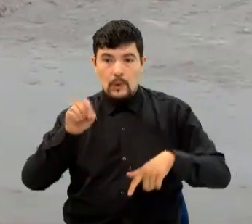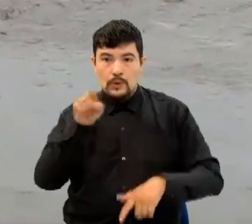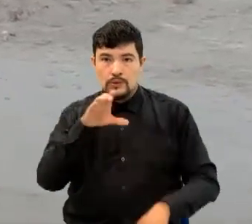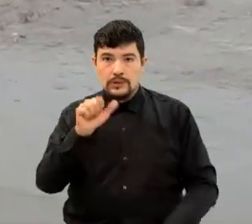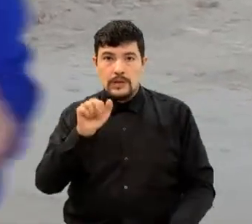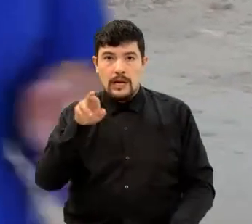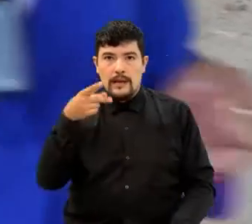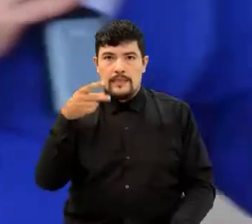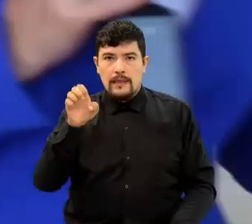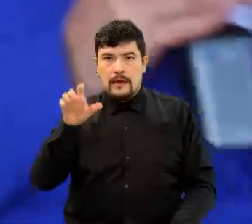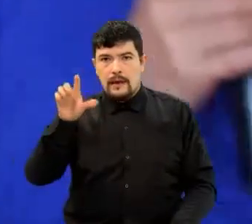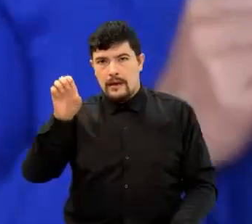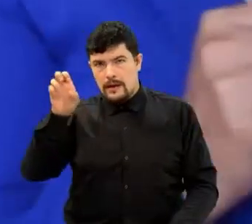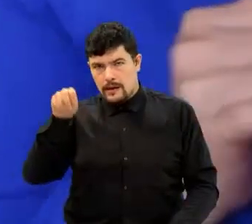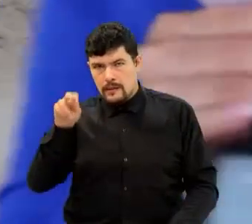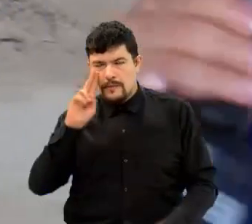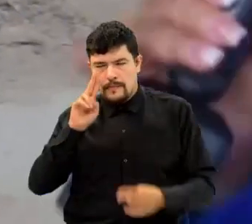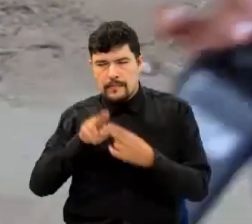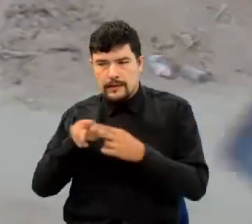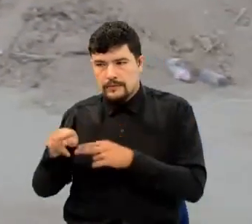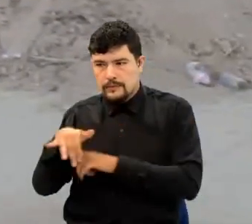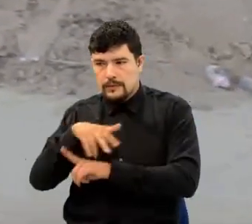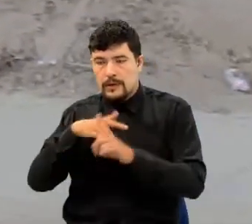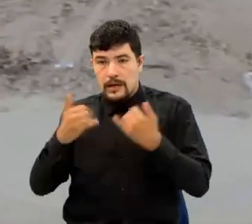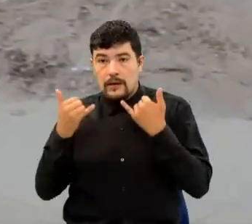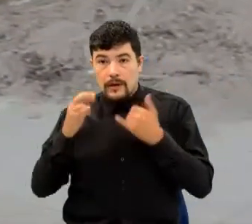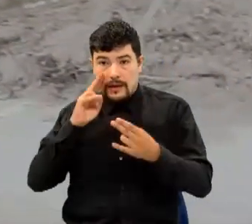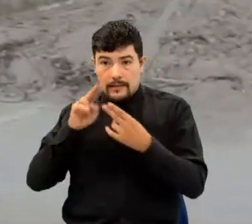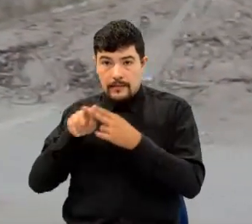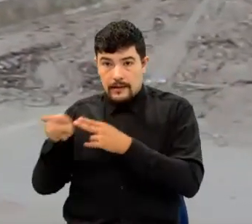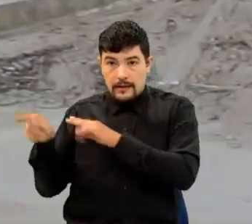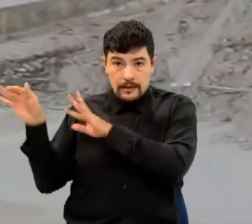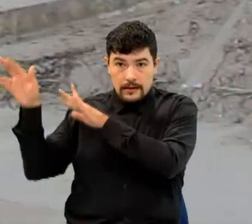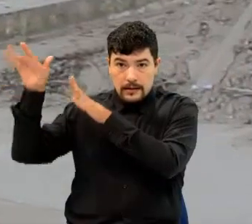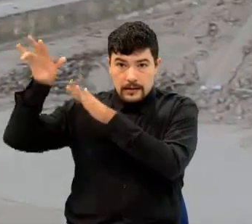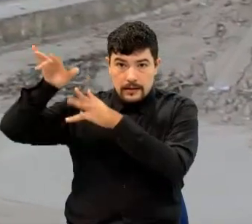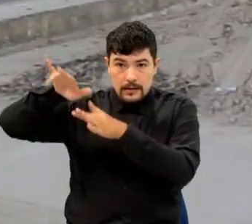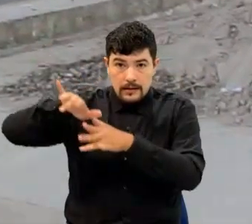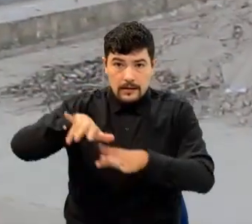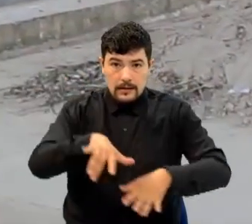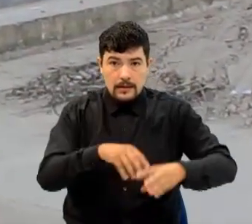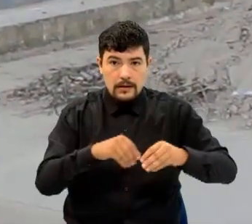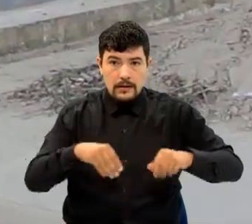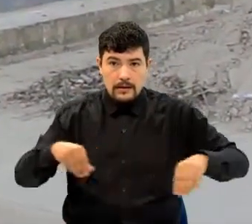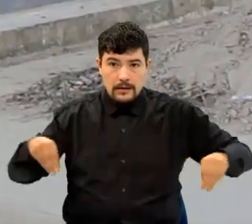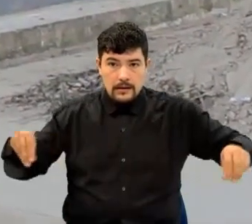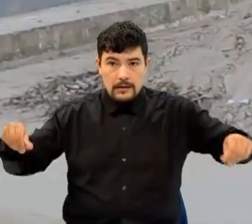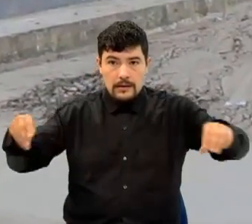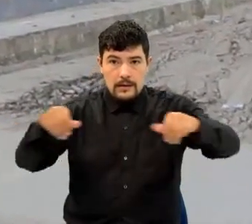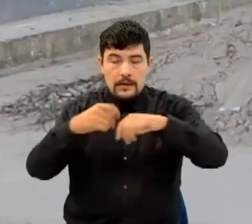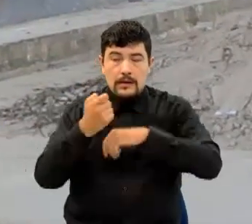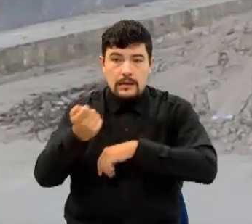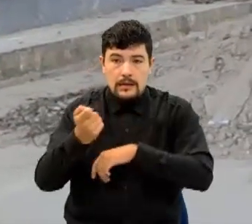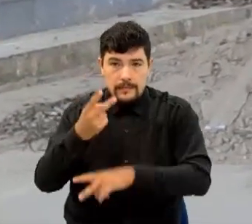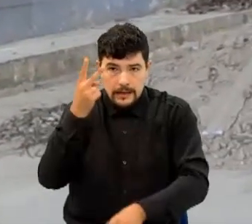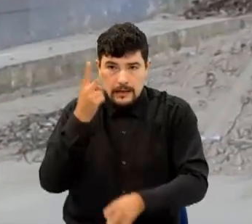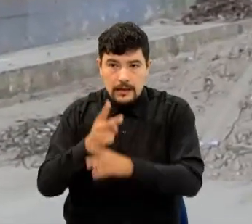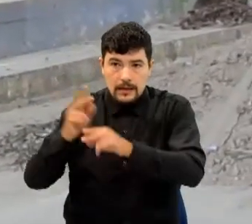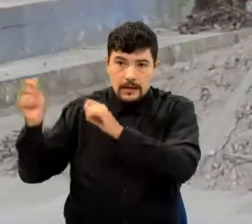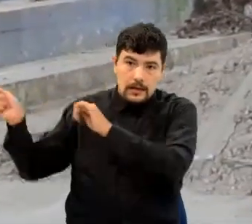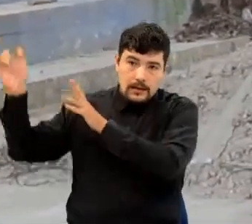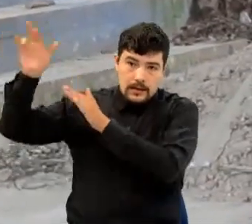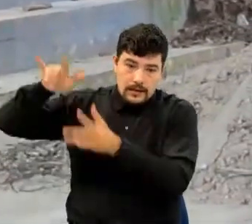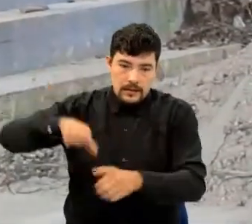quiero que observen este panorama. Miren, se está desprendiendo un talud de tierra que amenaza con sepultar